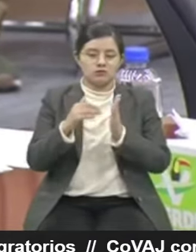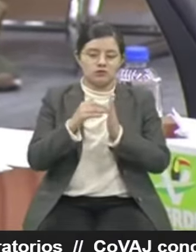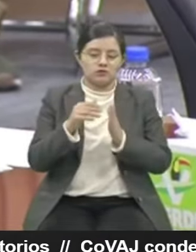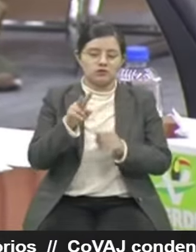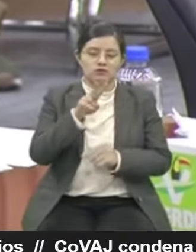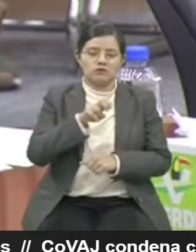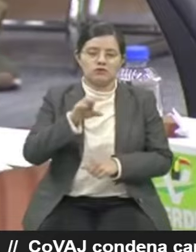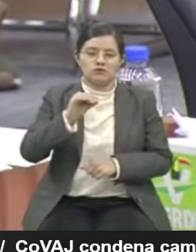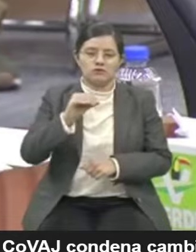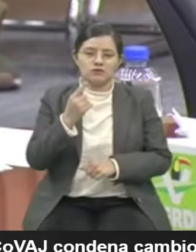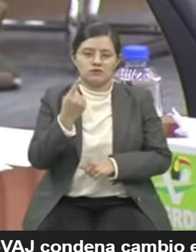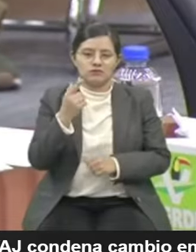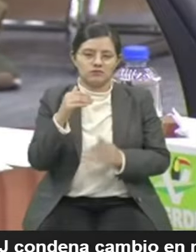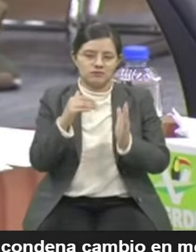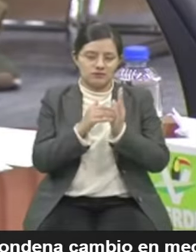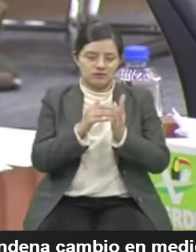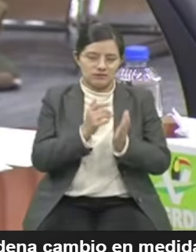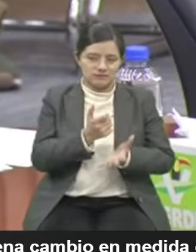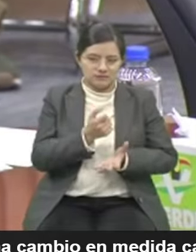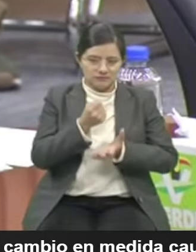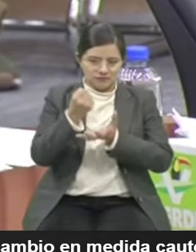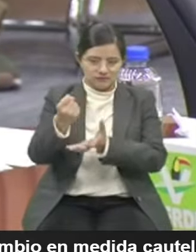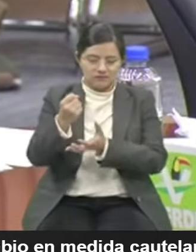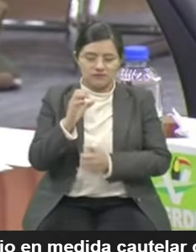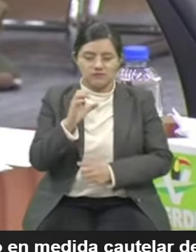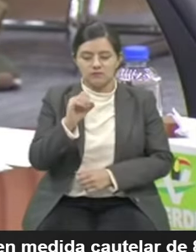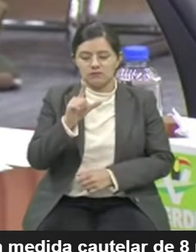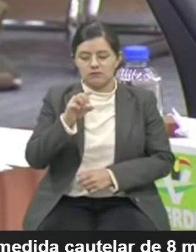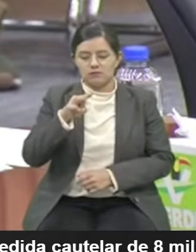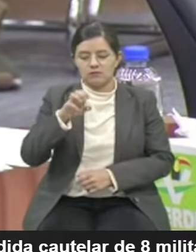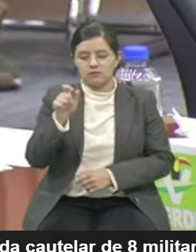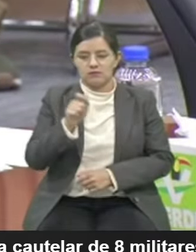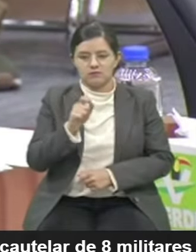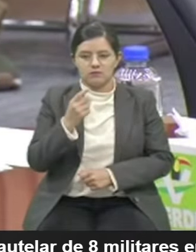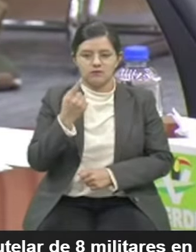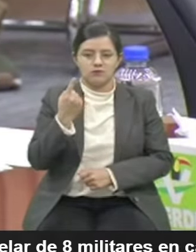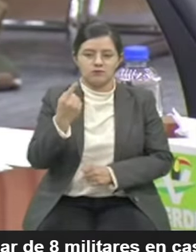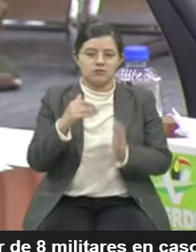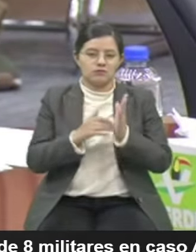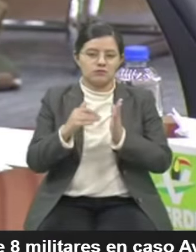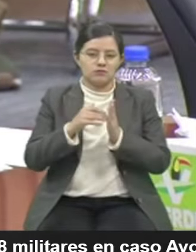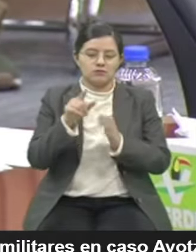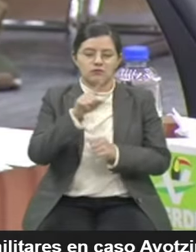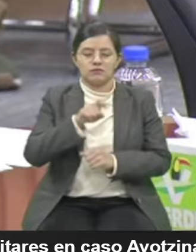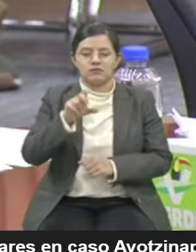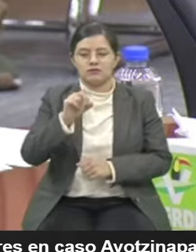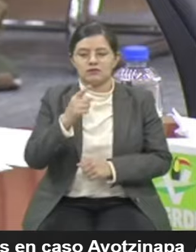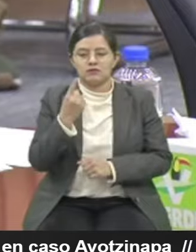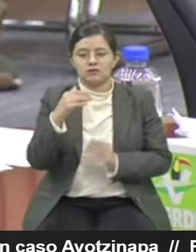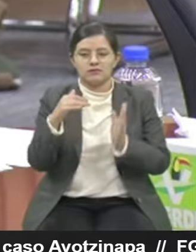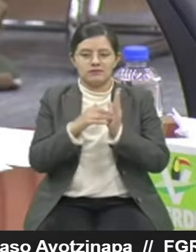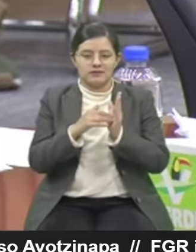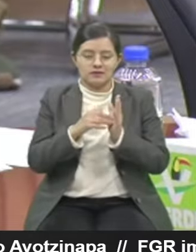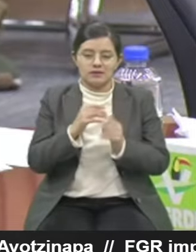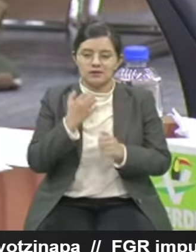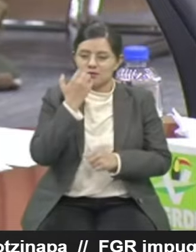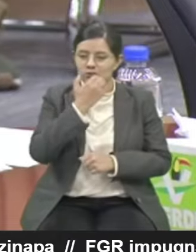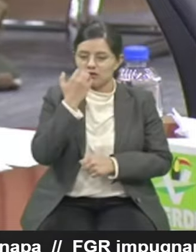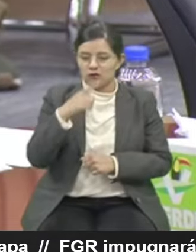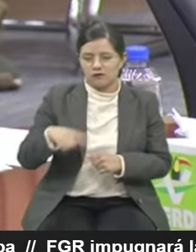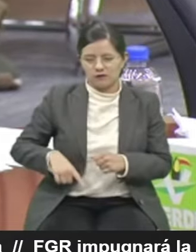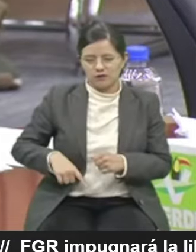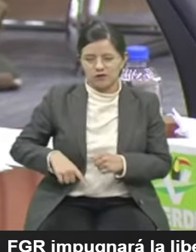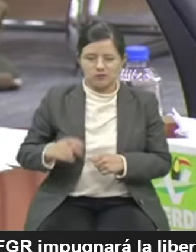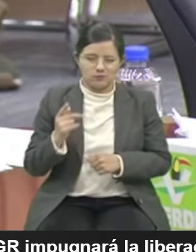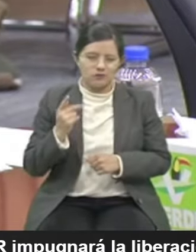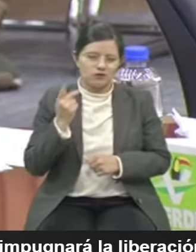2,291 mil pesos que se dé dinero al colmex 1,131 pesos que se dé dinero a la escuela de gobierno y